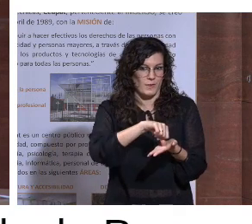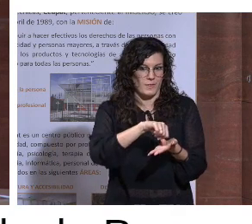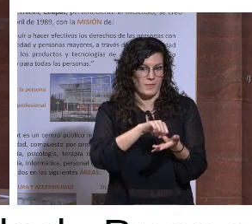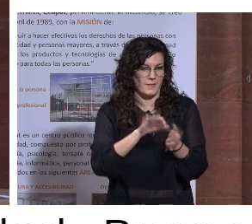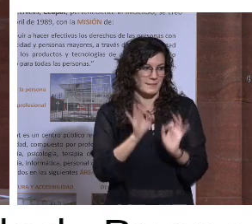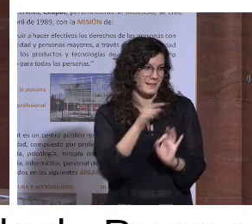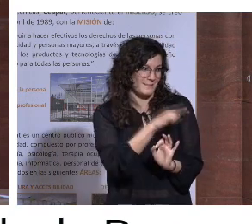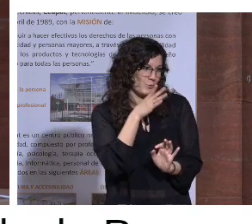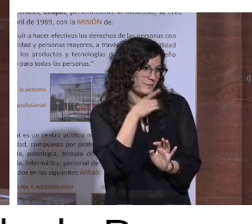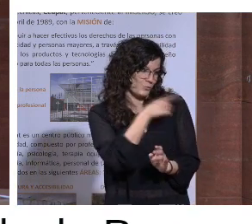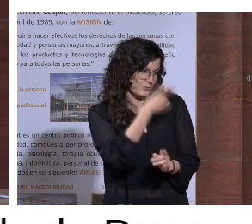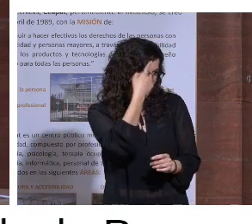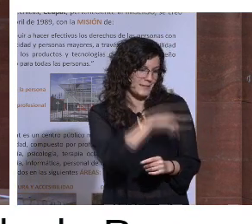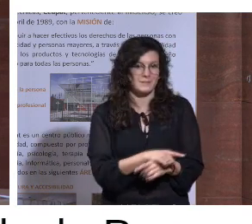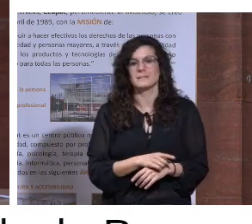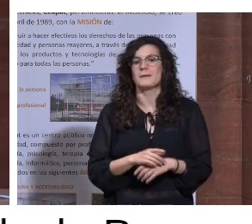toca.